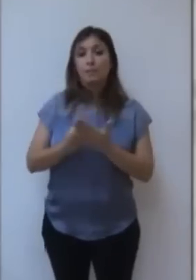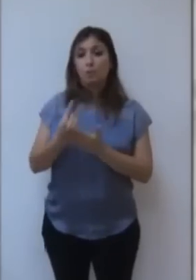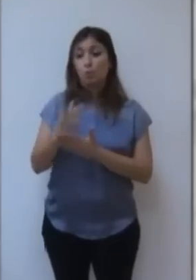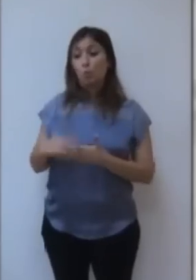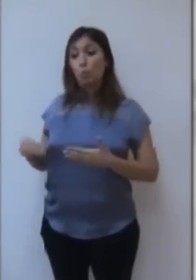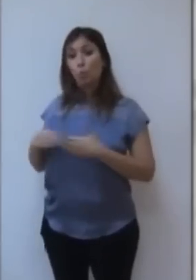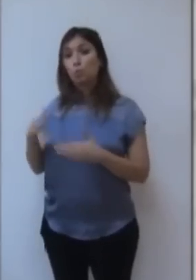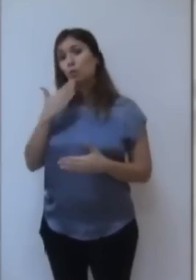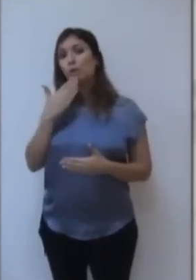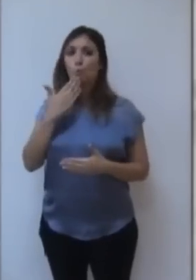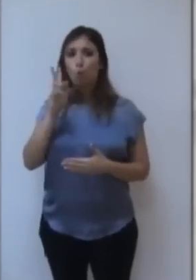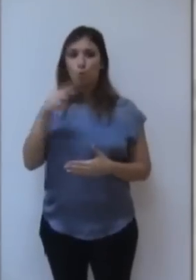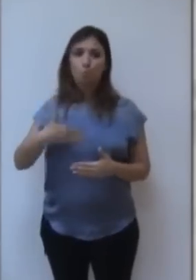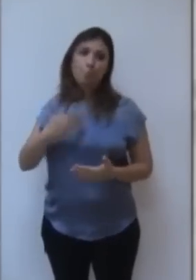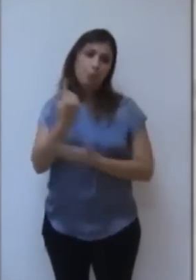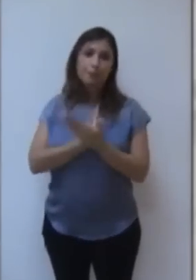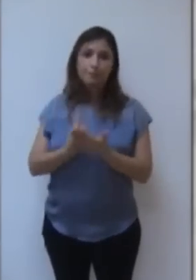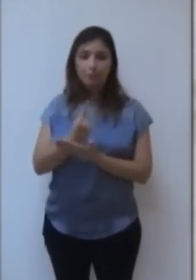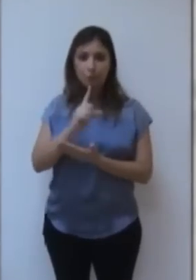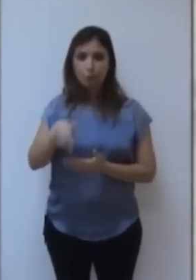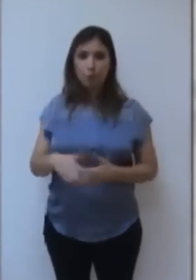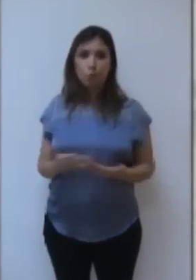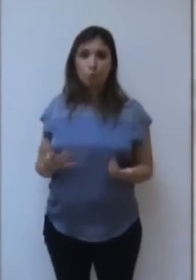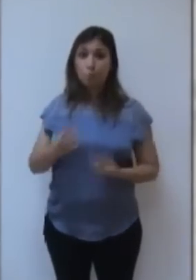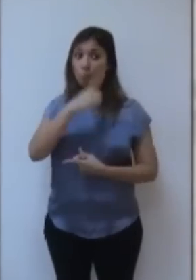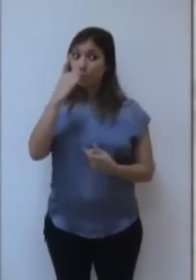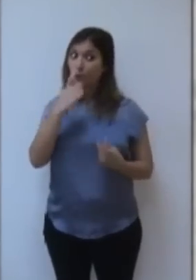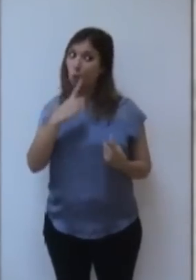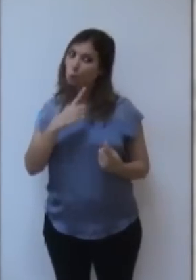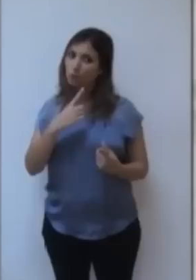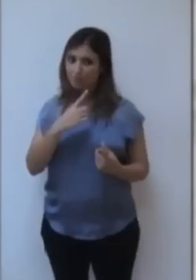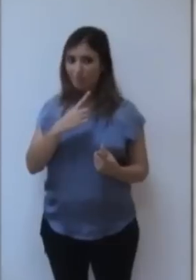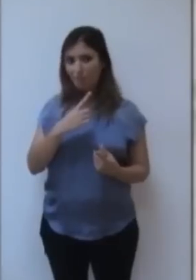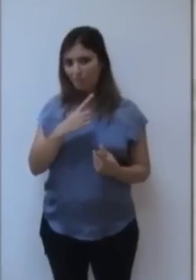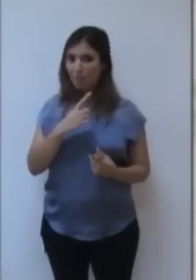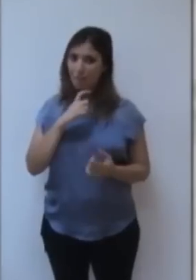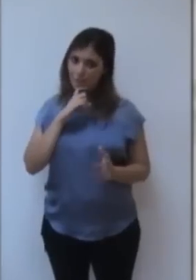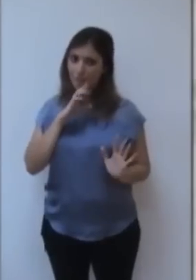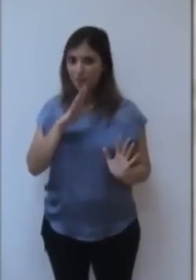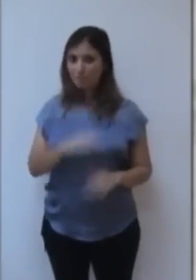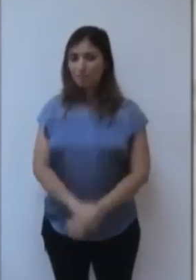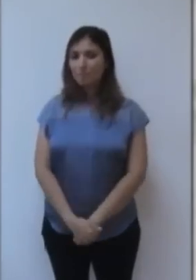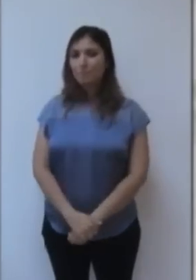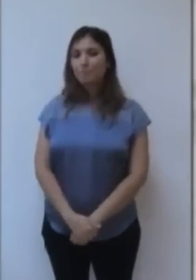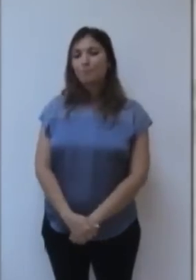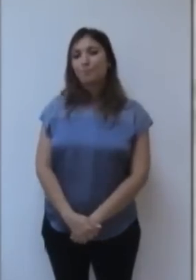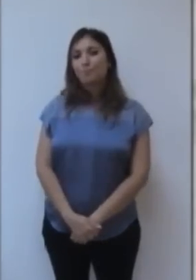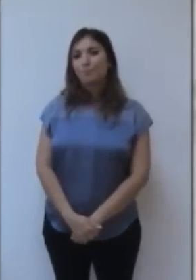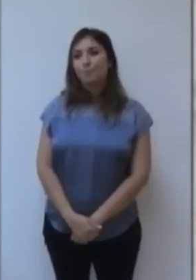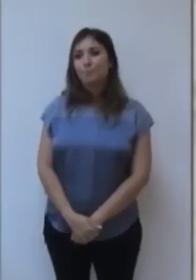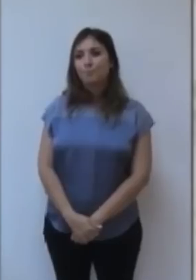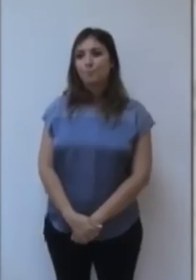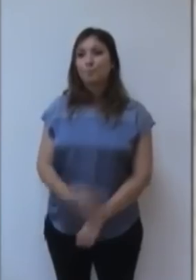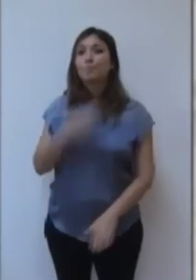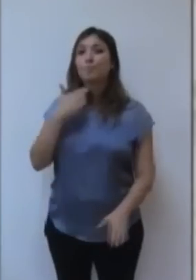usuarios sean también diseñadores. Pero es una pregunta difícil. ¿No? Sí. ¿Algo